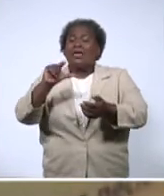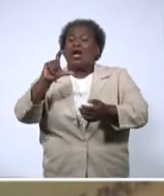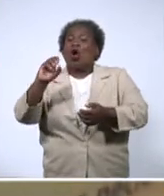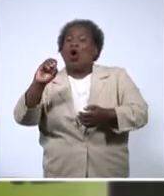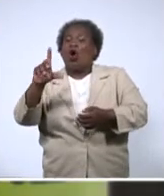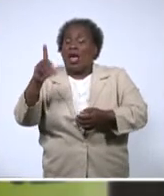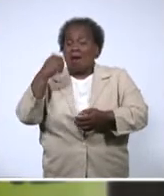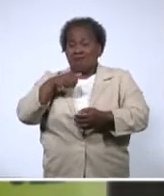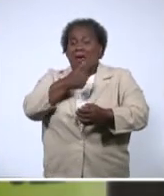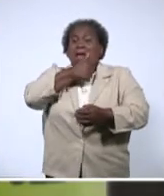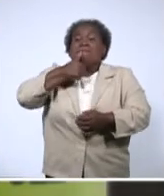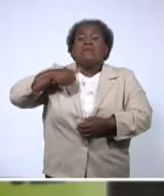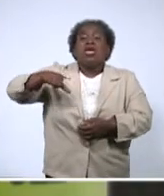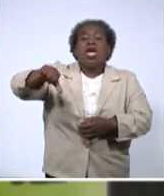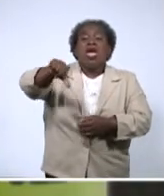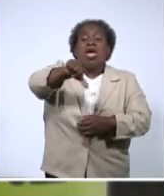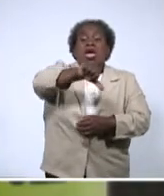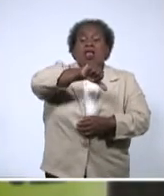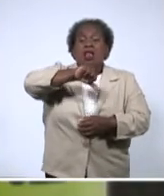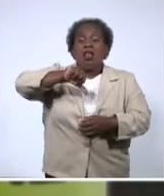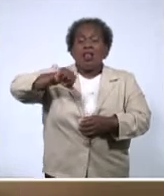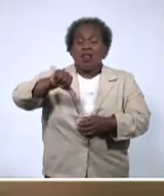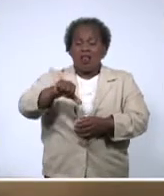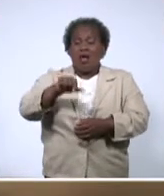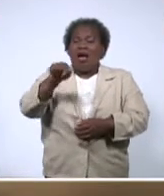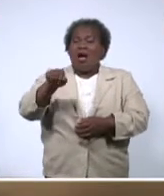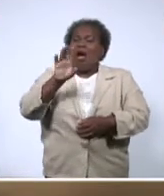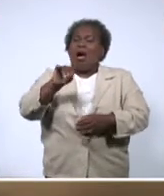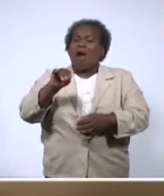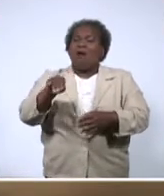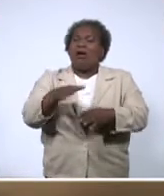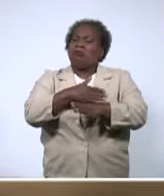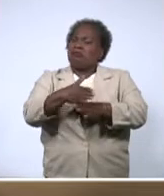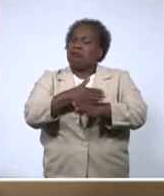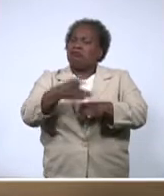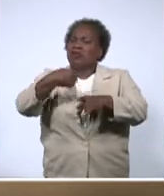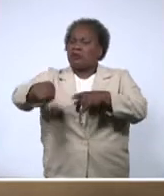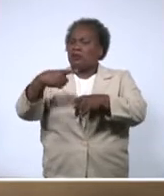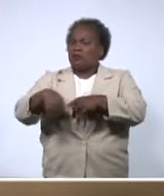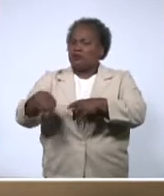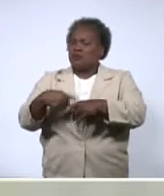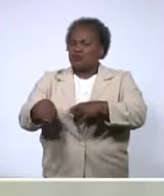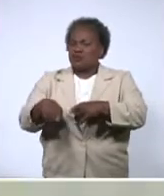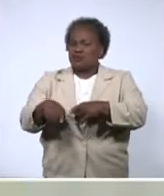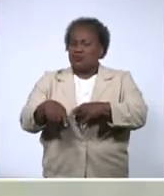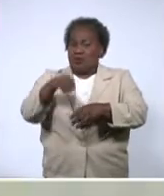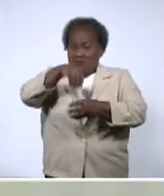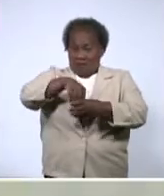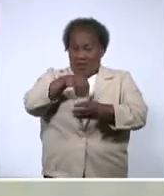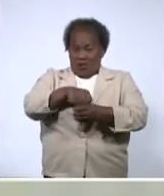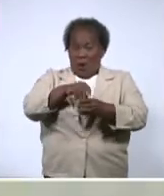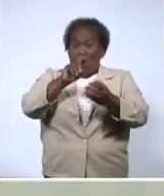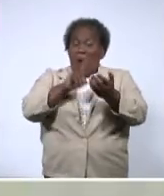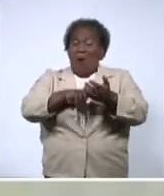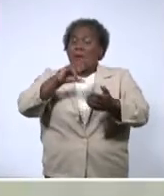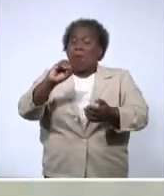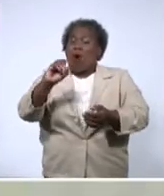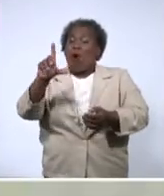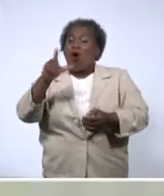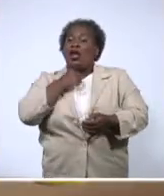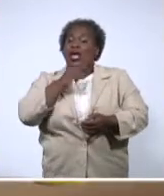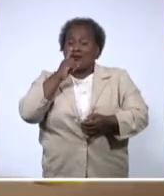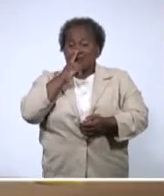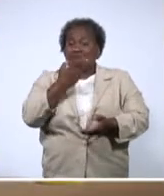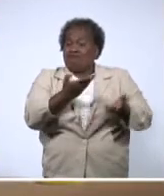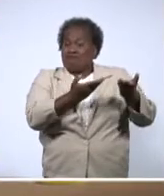cera y propóleo. Tendríamos que hablar de la diversificación de los productos apícolas, entre estos el polen. En esta provincia